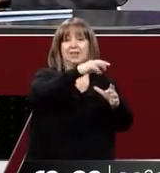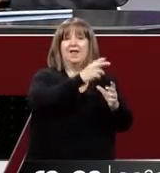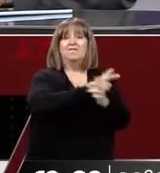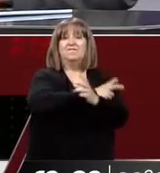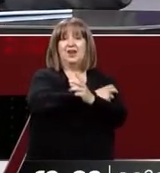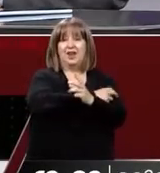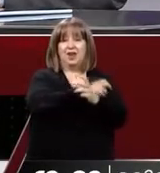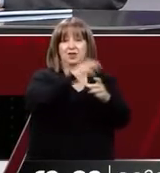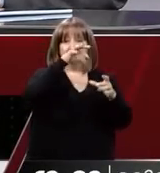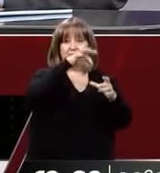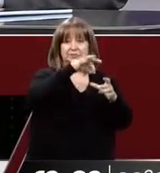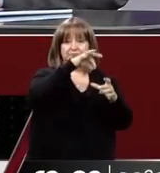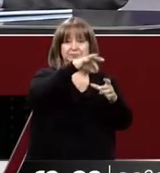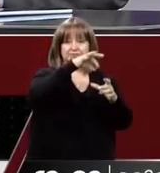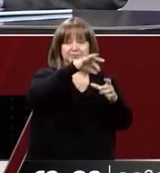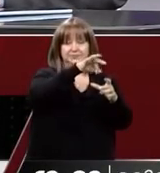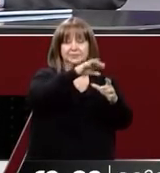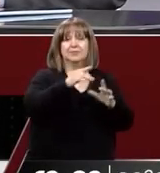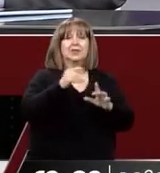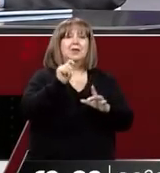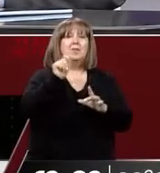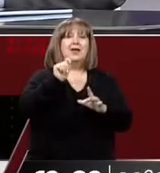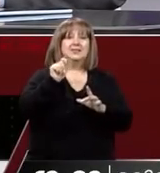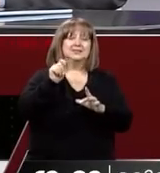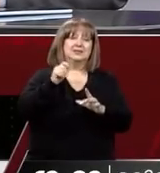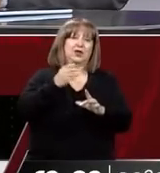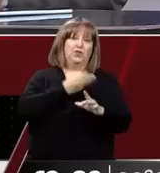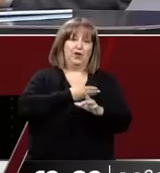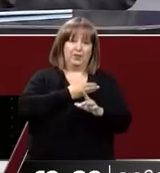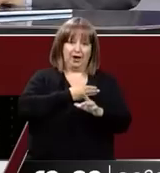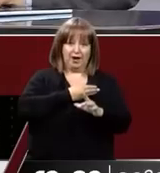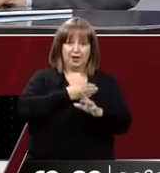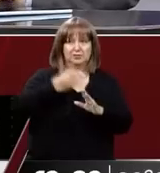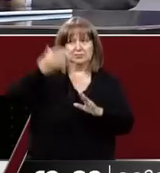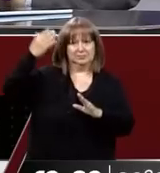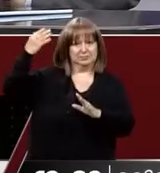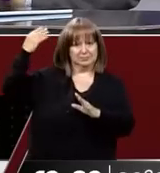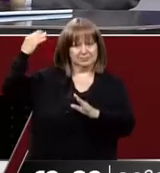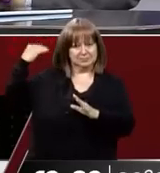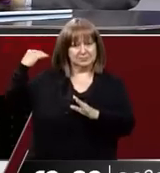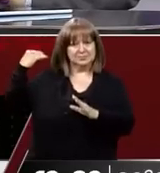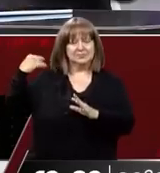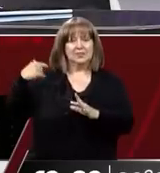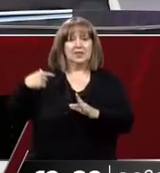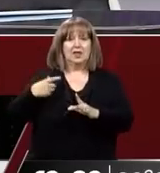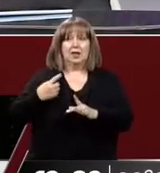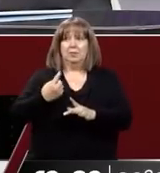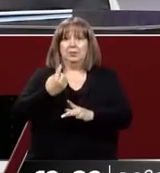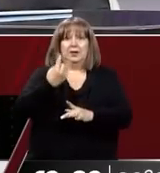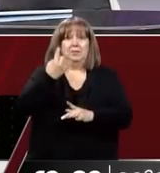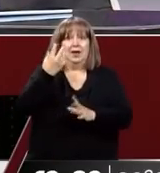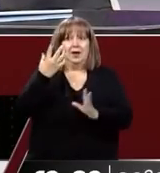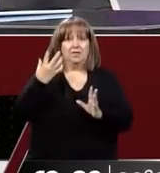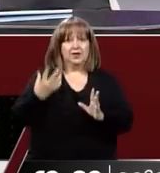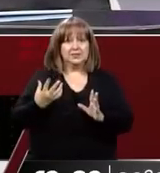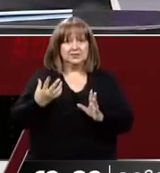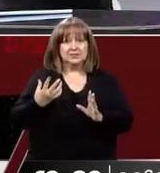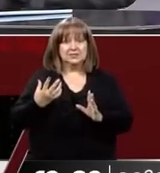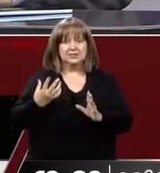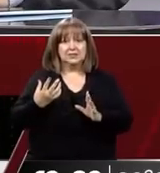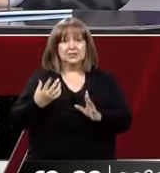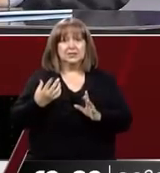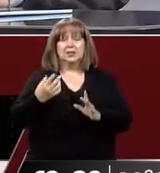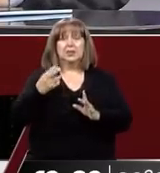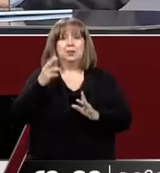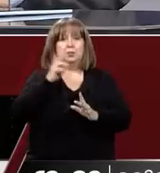allá por febrero claro cuando dábamos cuenta de este hecho sin antecedentes en la provincia de Mendoza de acuerdo a sus características